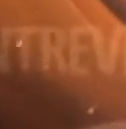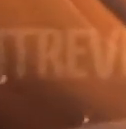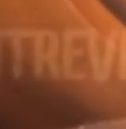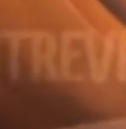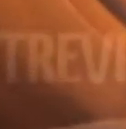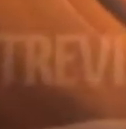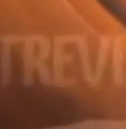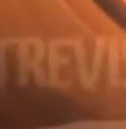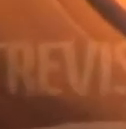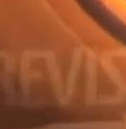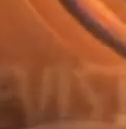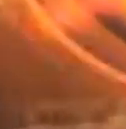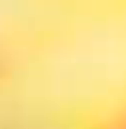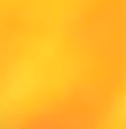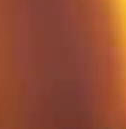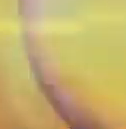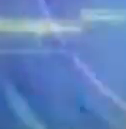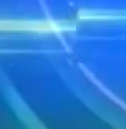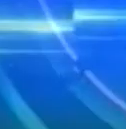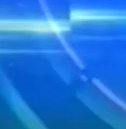presentamos Entrevista.